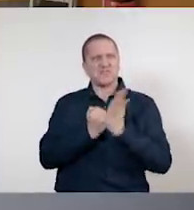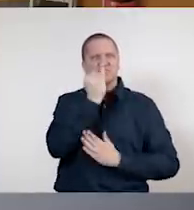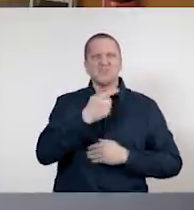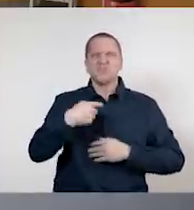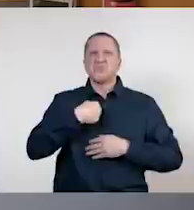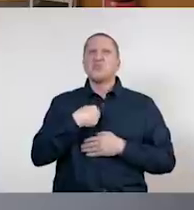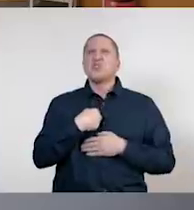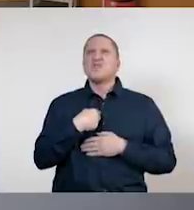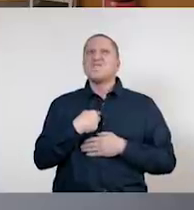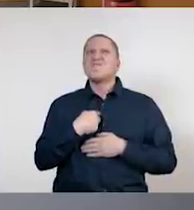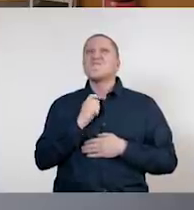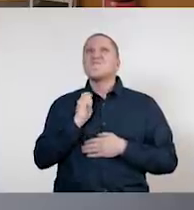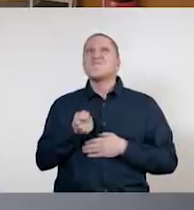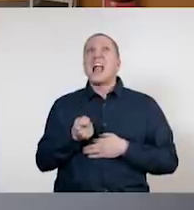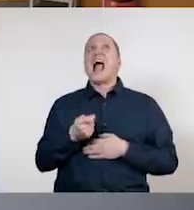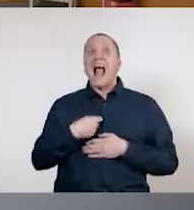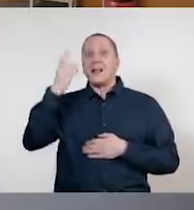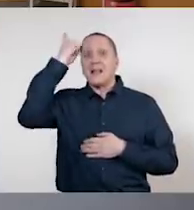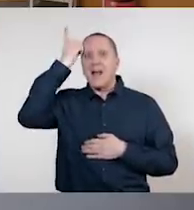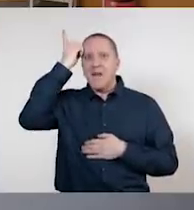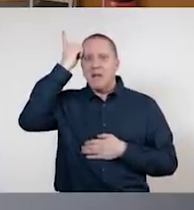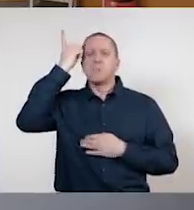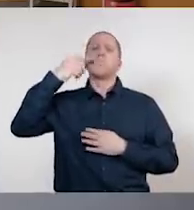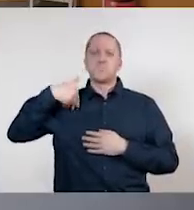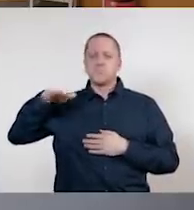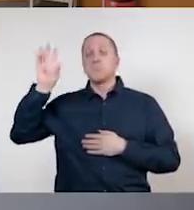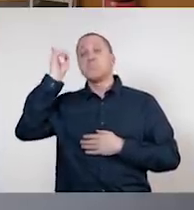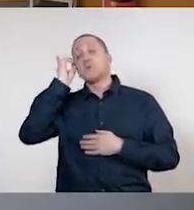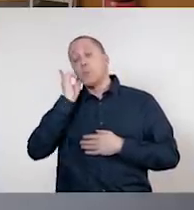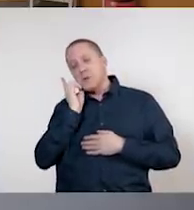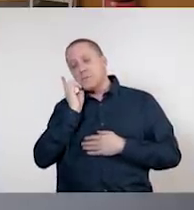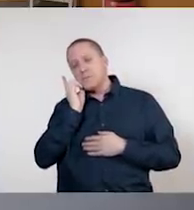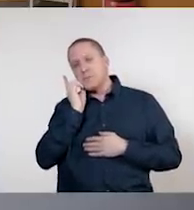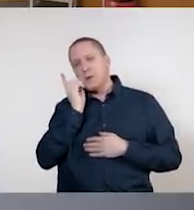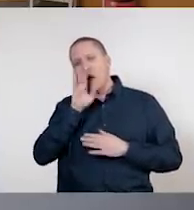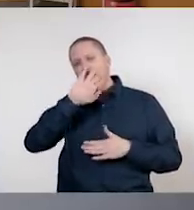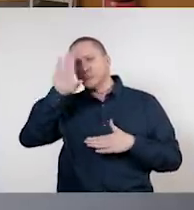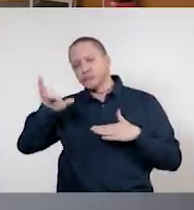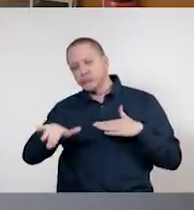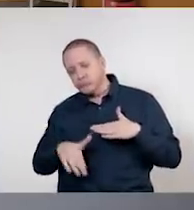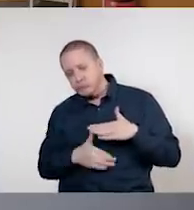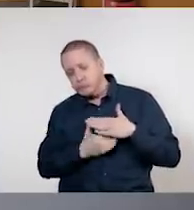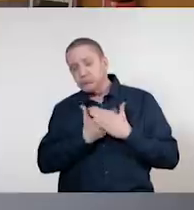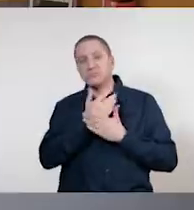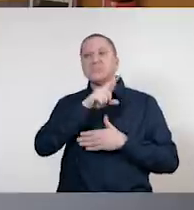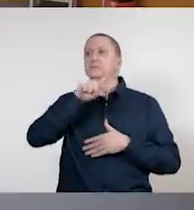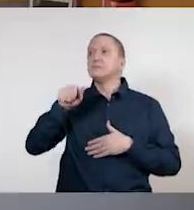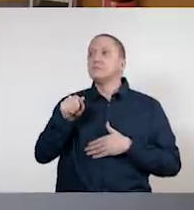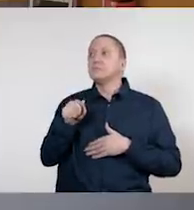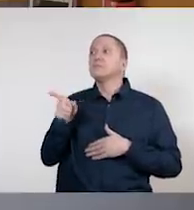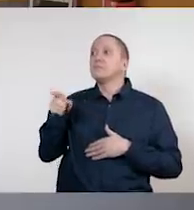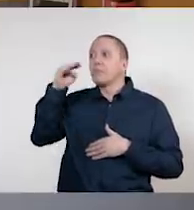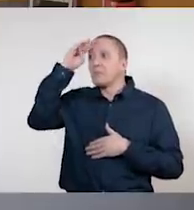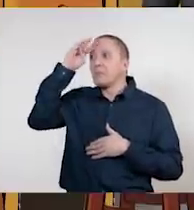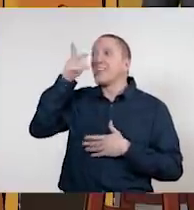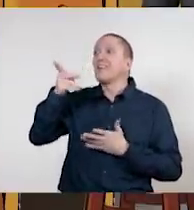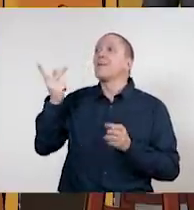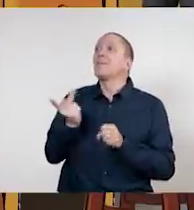ser un caballo. Sí, eso quiero, ser un caballo. Y se fue a dormir. Y al día siguiente, ¿qué creen?